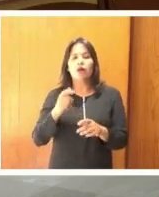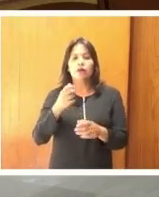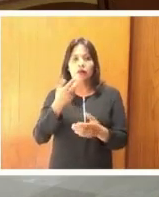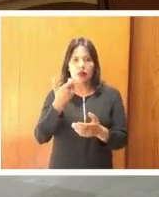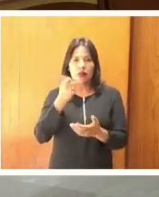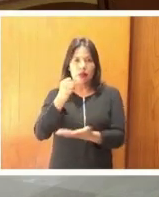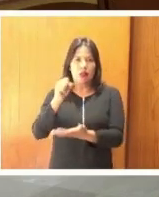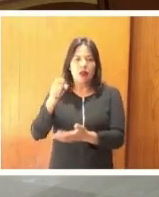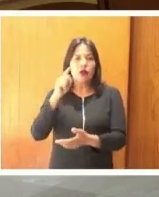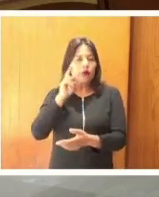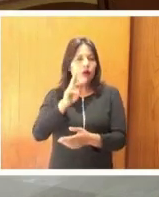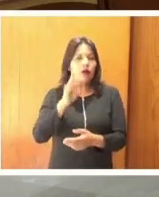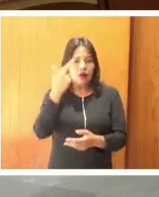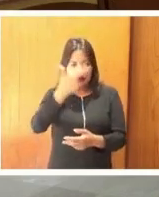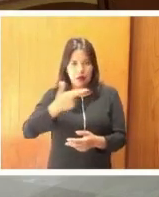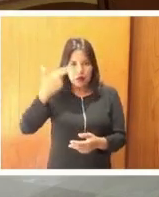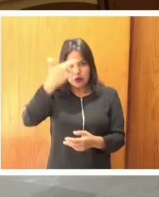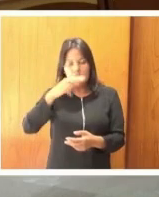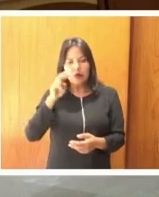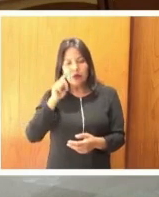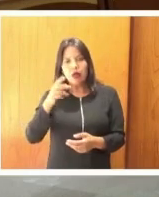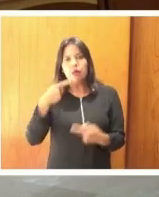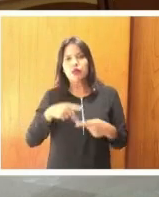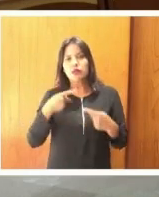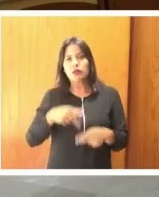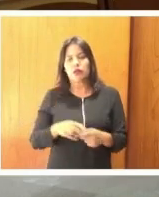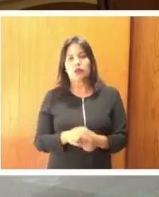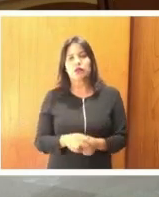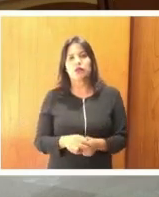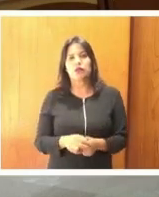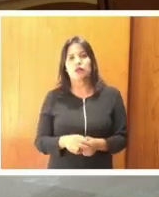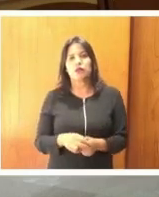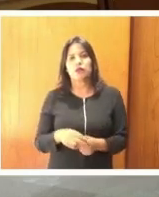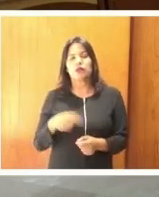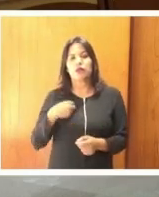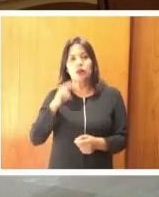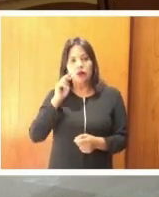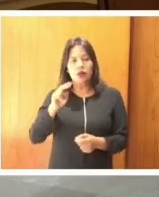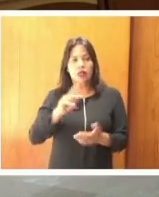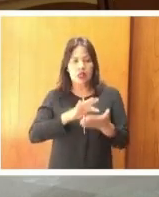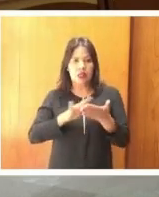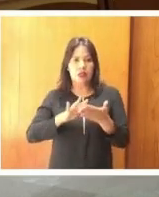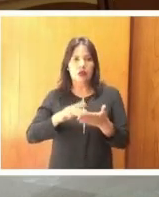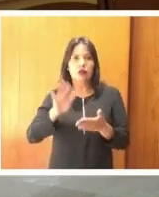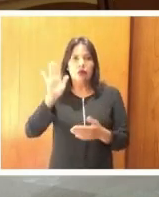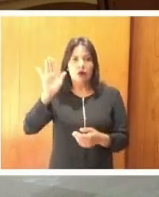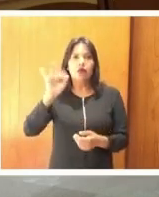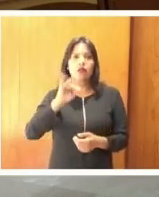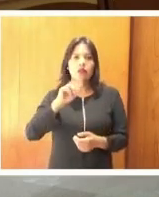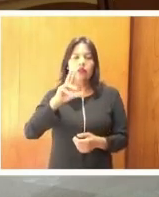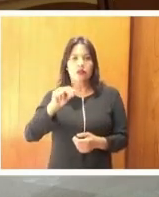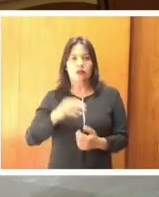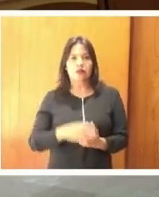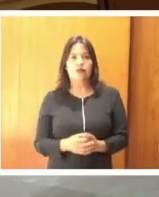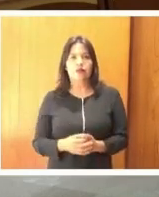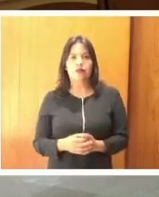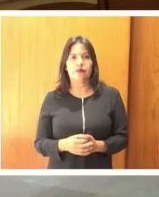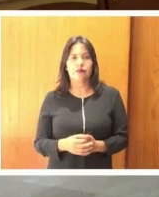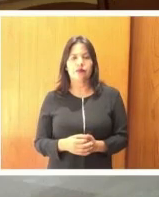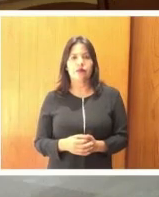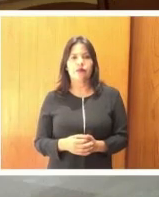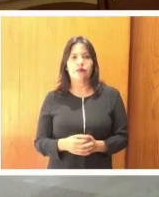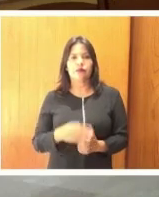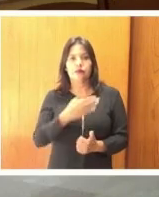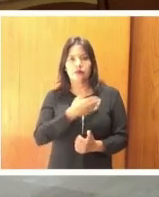de la falta de respuesta de los sujetos obligados. Le pido omitir su lectura y tome la votación correspondiente. Con gusto, comisionado presidente,